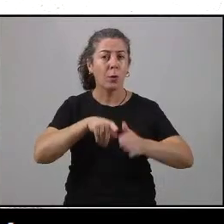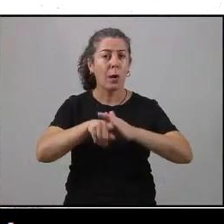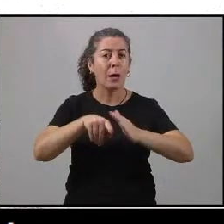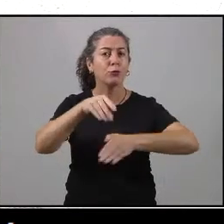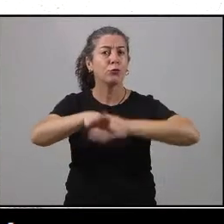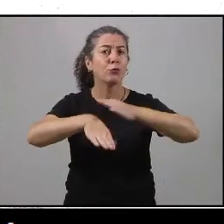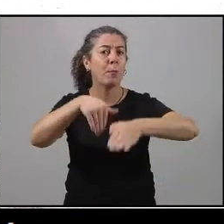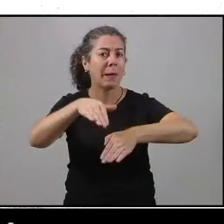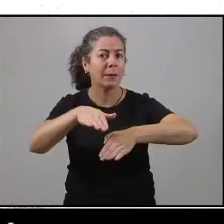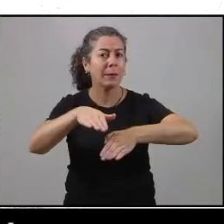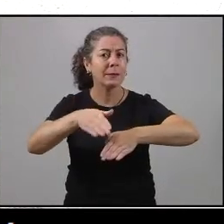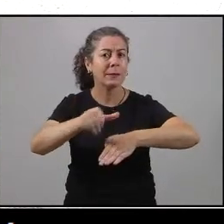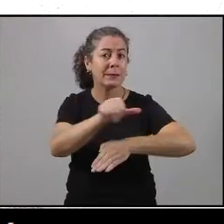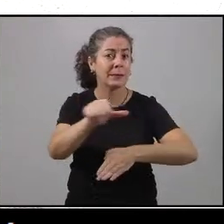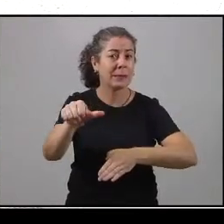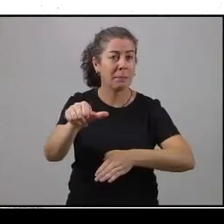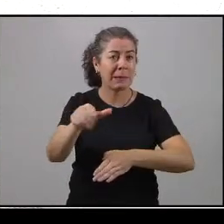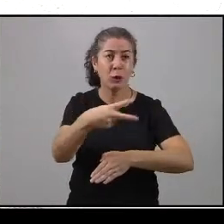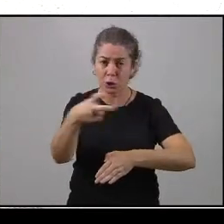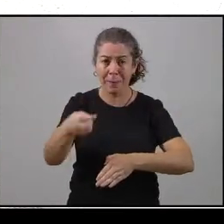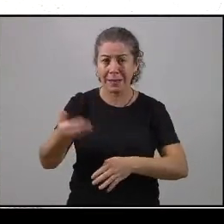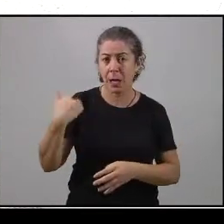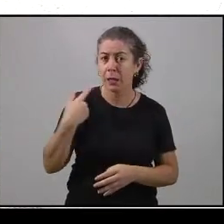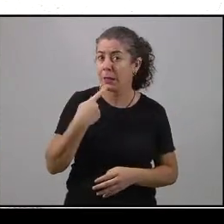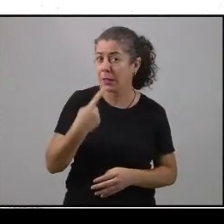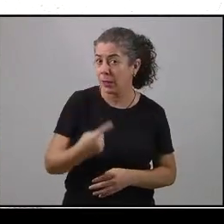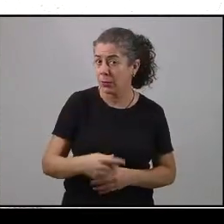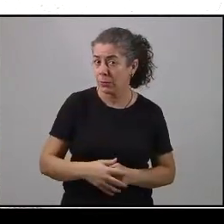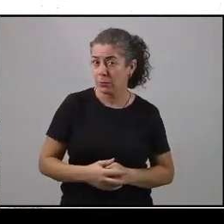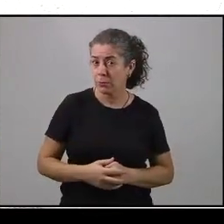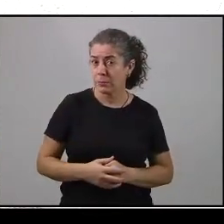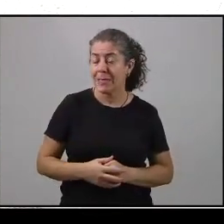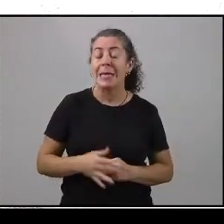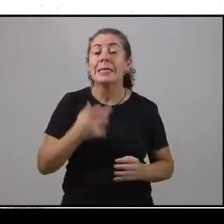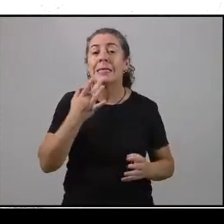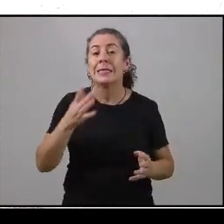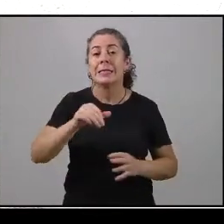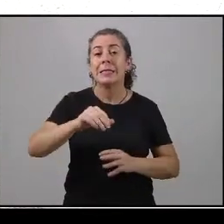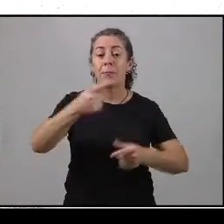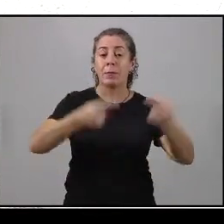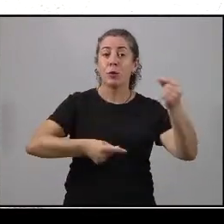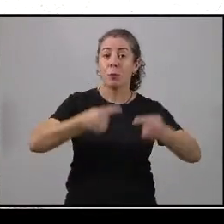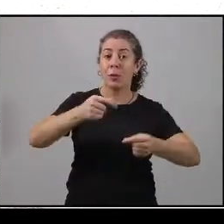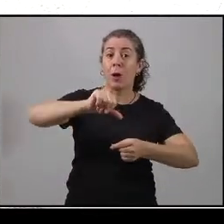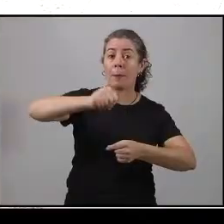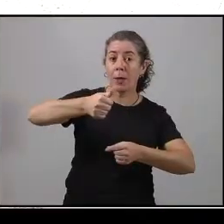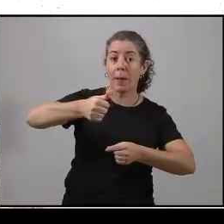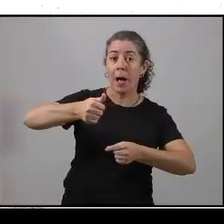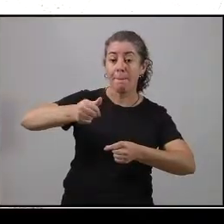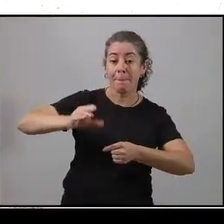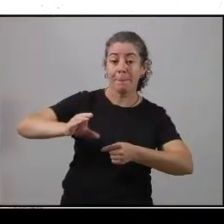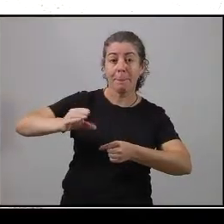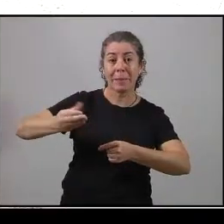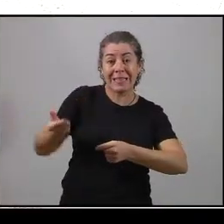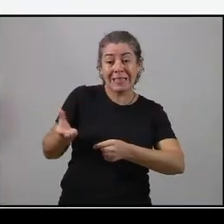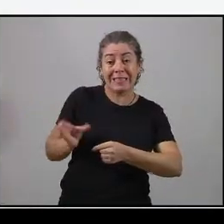más o menos hace 2 semanas? Si se aprueban esos presupuestos, ¿podrían aumentar esa